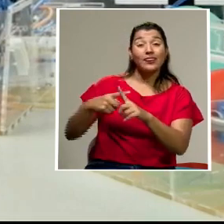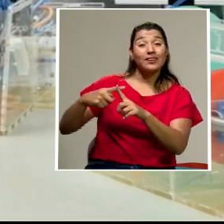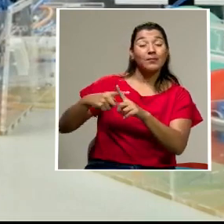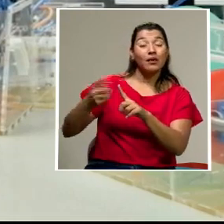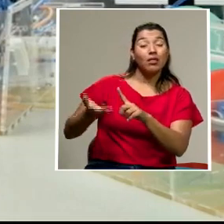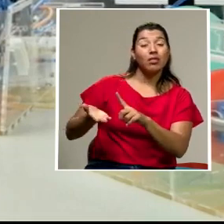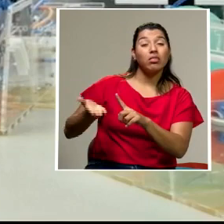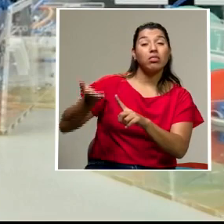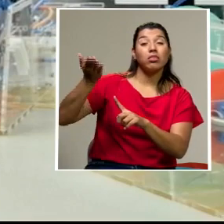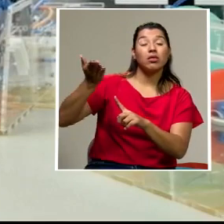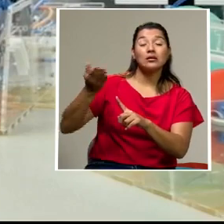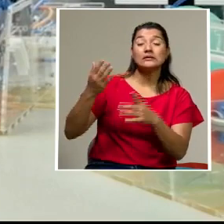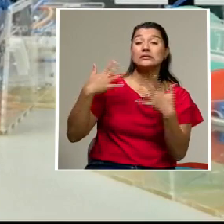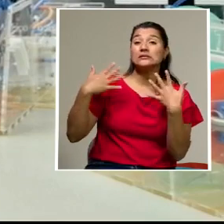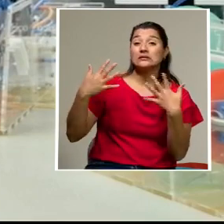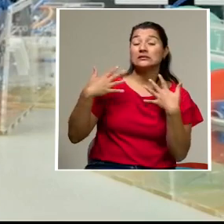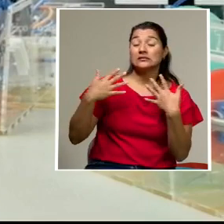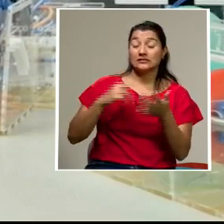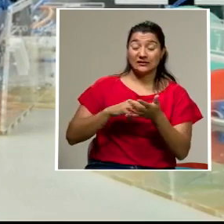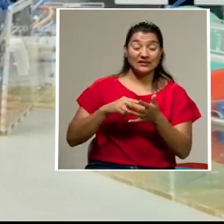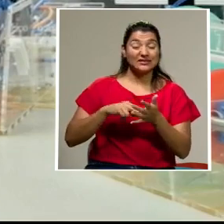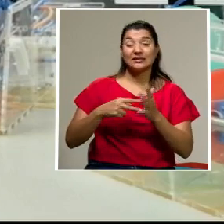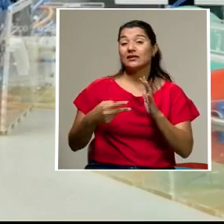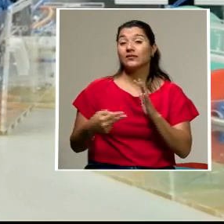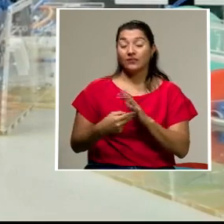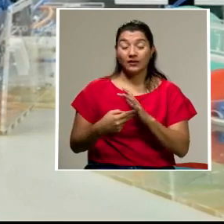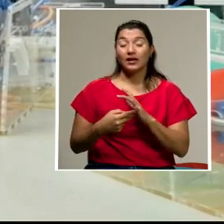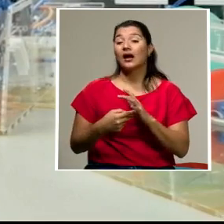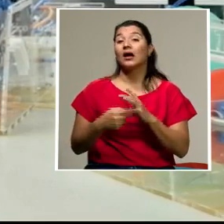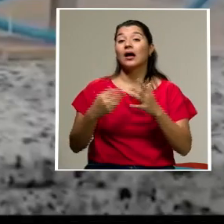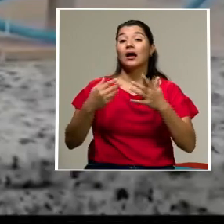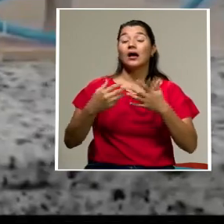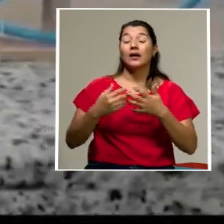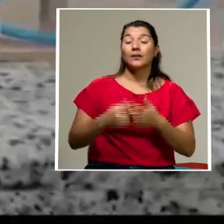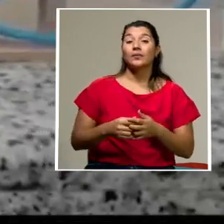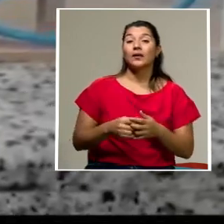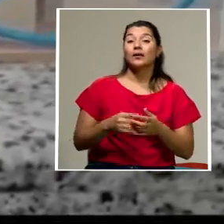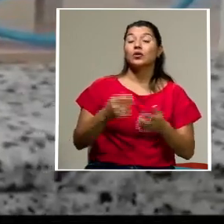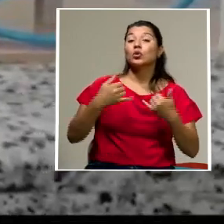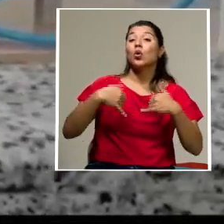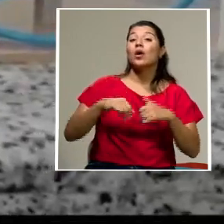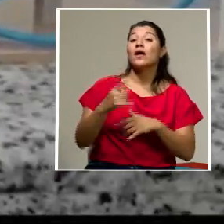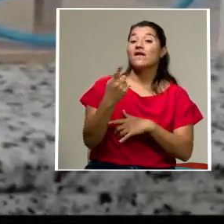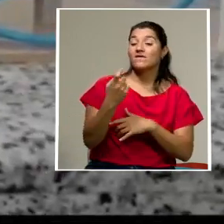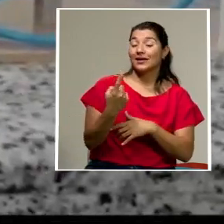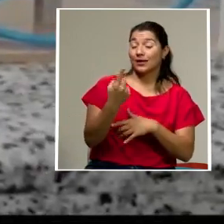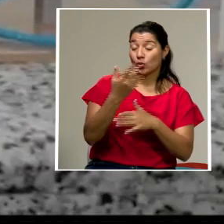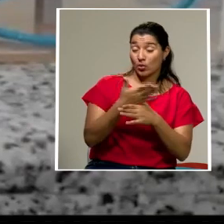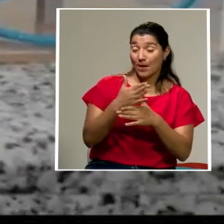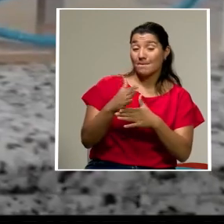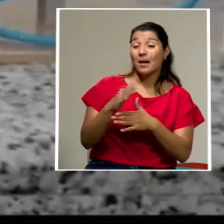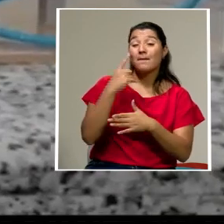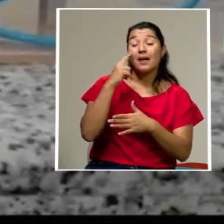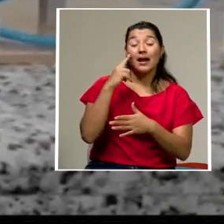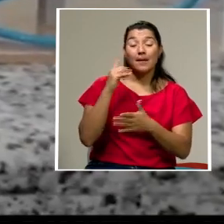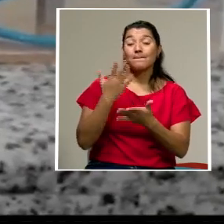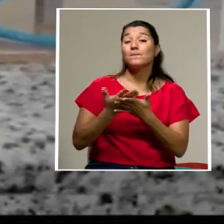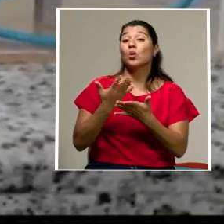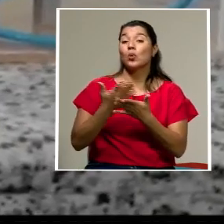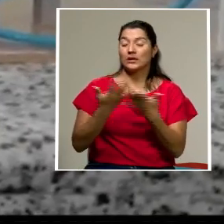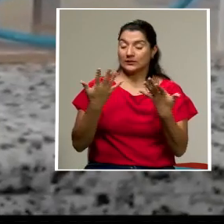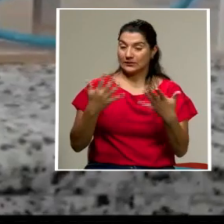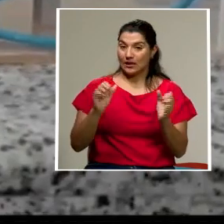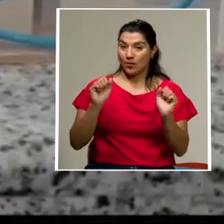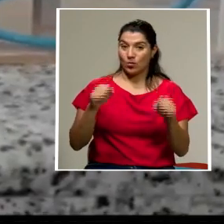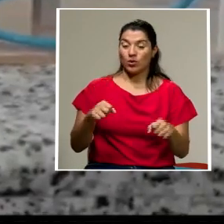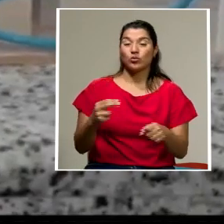que nuestro ventilador daba mejores prestaciones que el comercial. Aunque falta una fase de pruebas, estos ya pueden ser utilizados